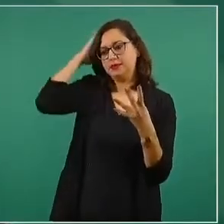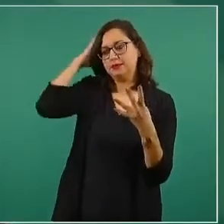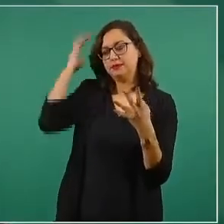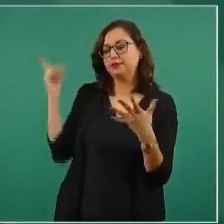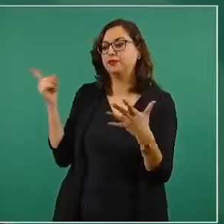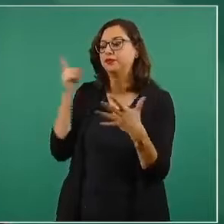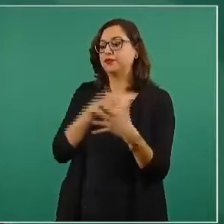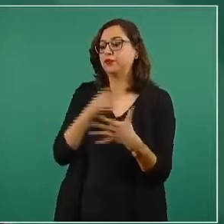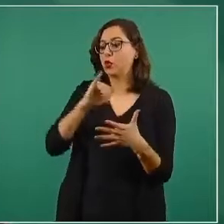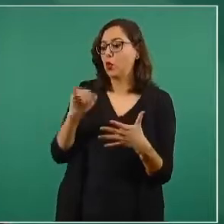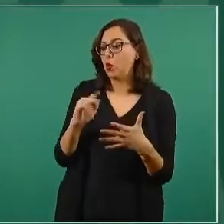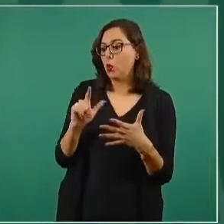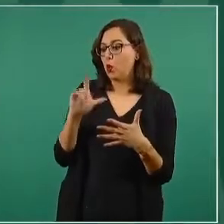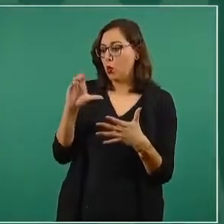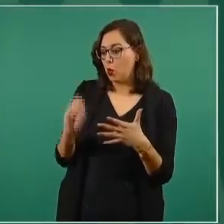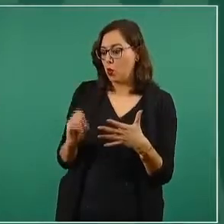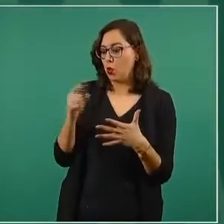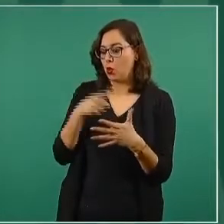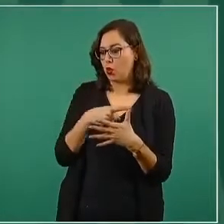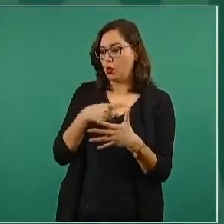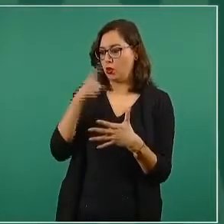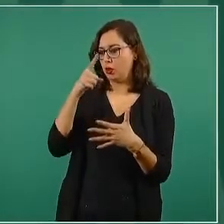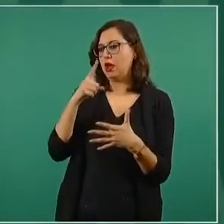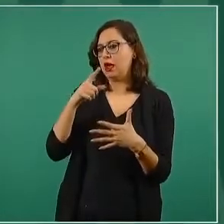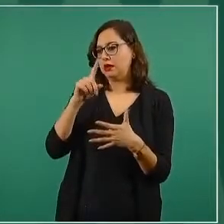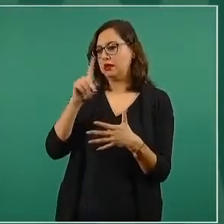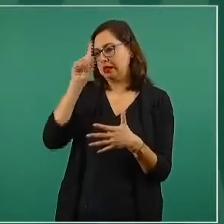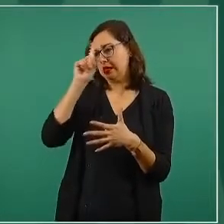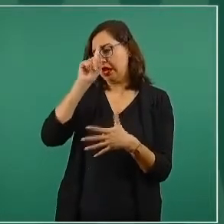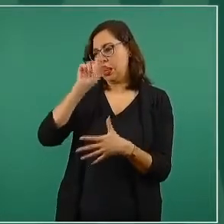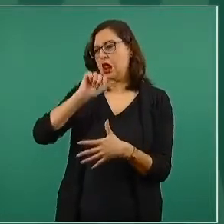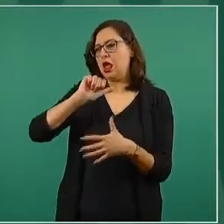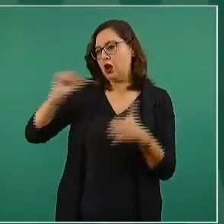Julio Scherer, de la Consejería Jurídica,